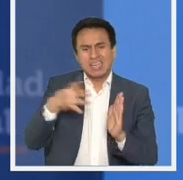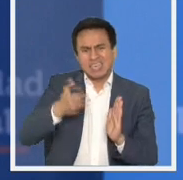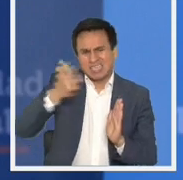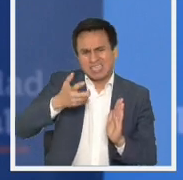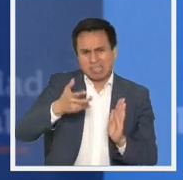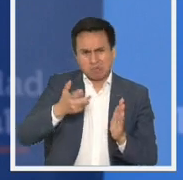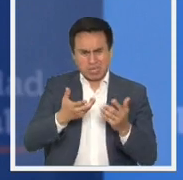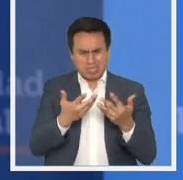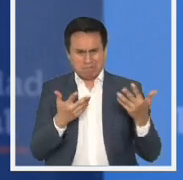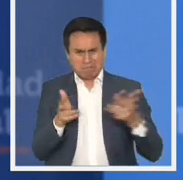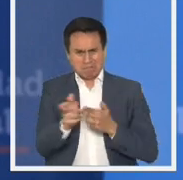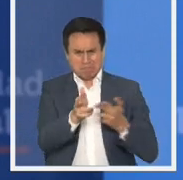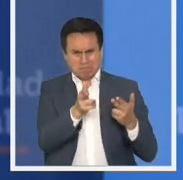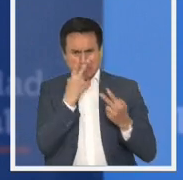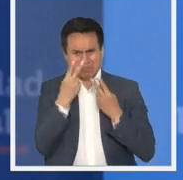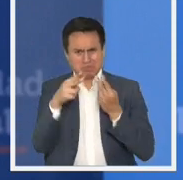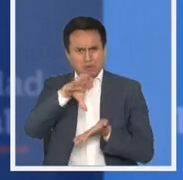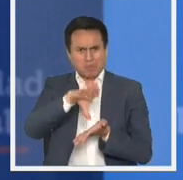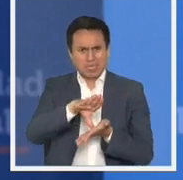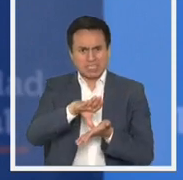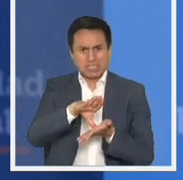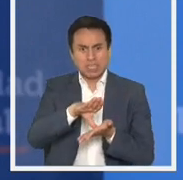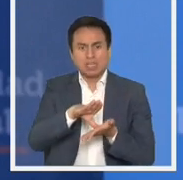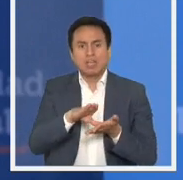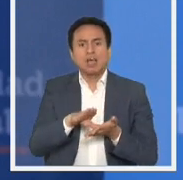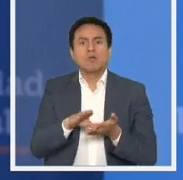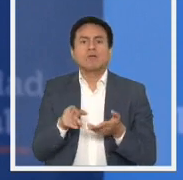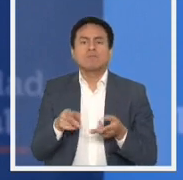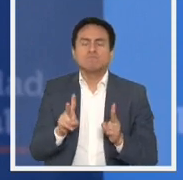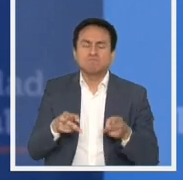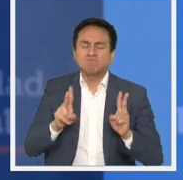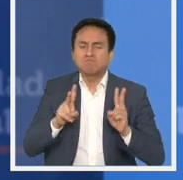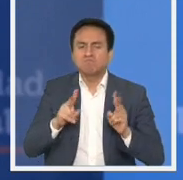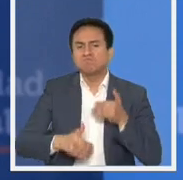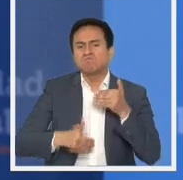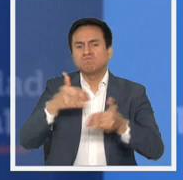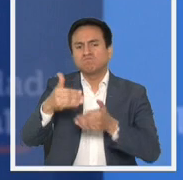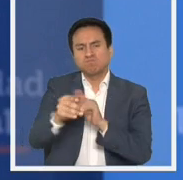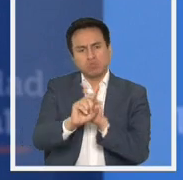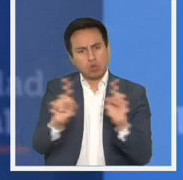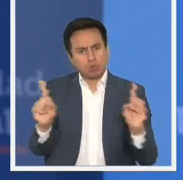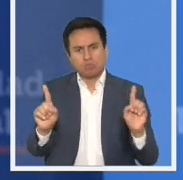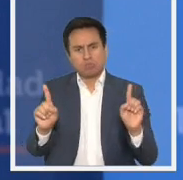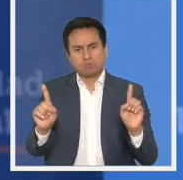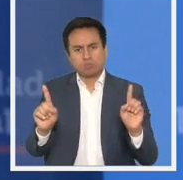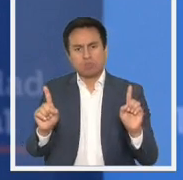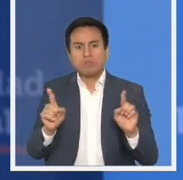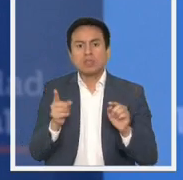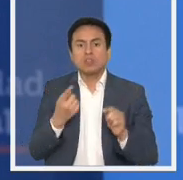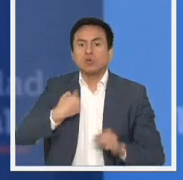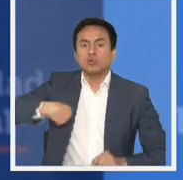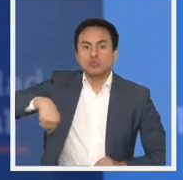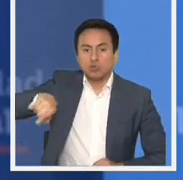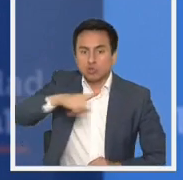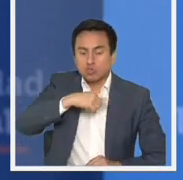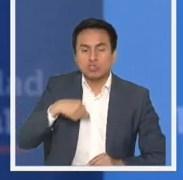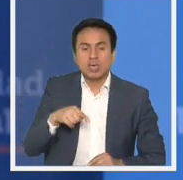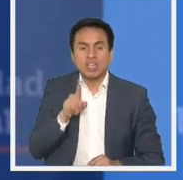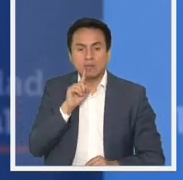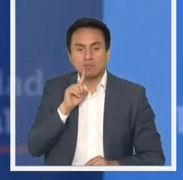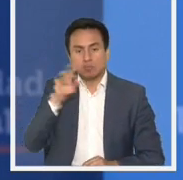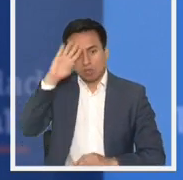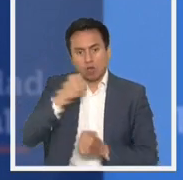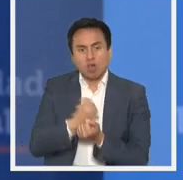hemos visto nuestro país no le vamos a dar tregua y para eso Contamos